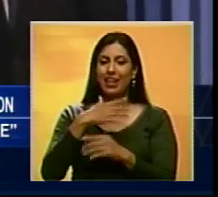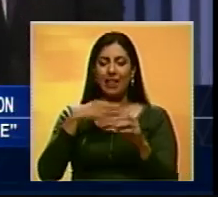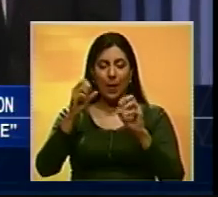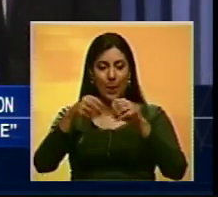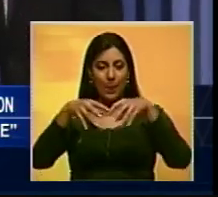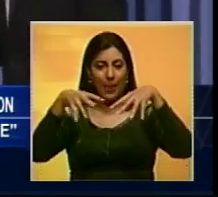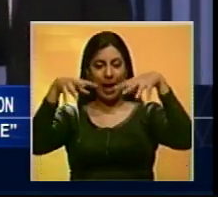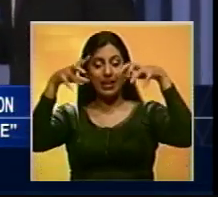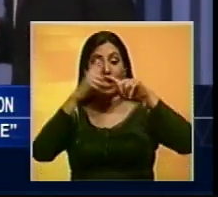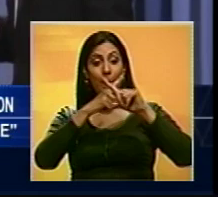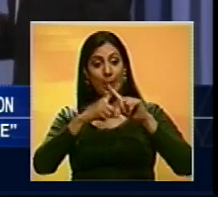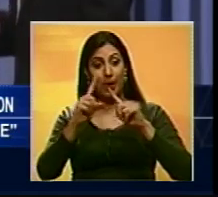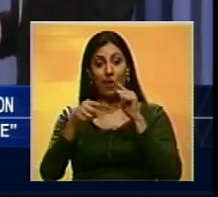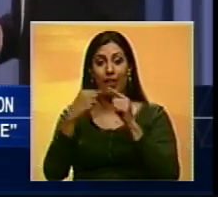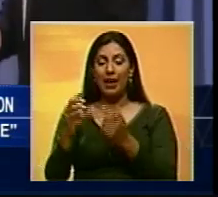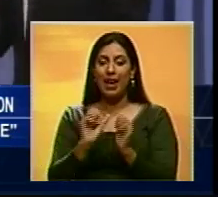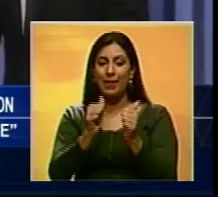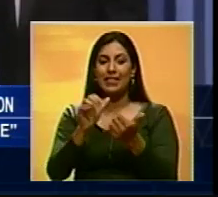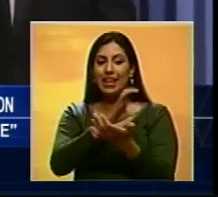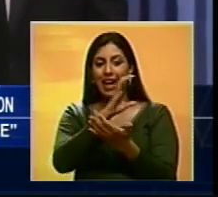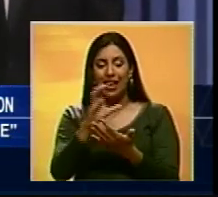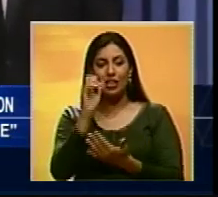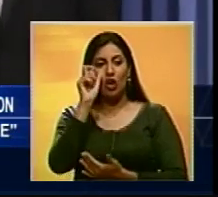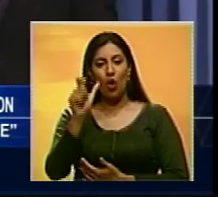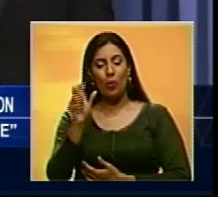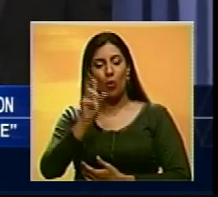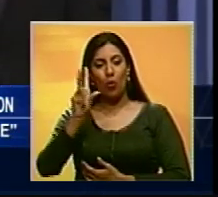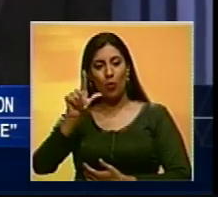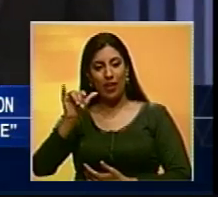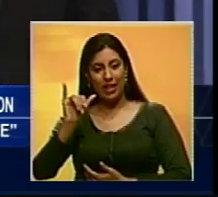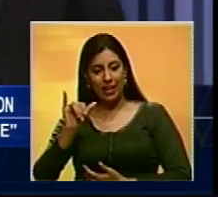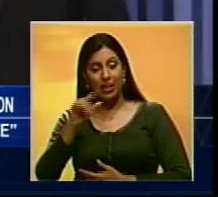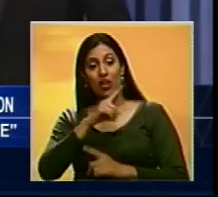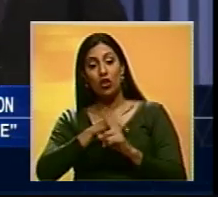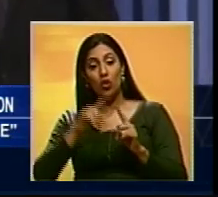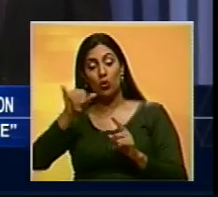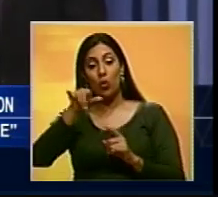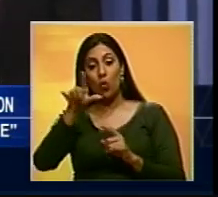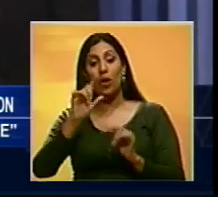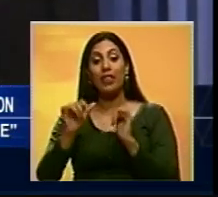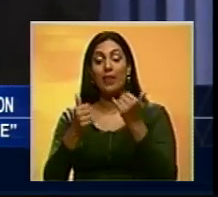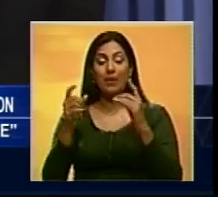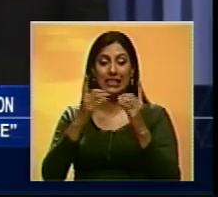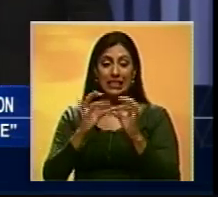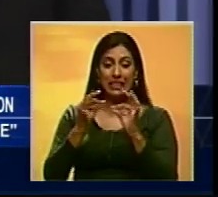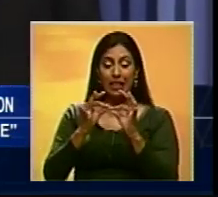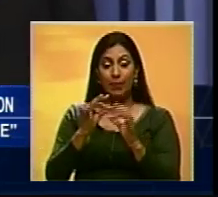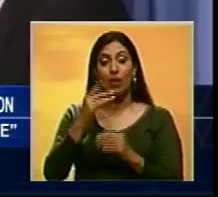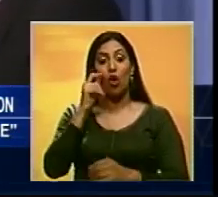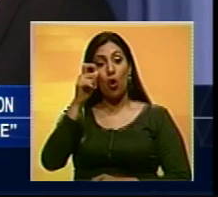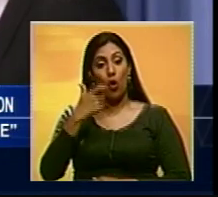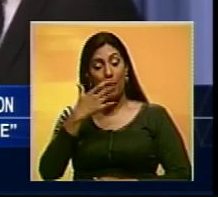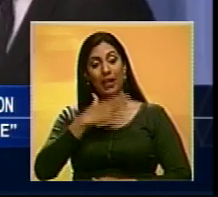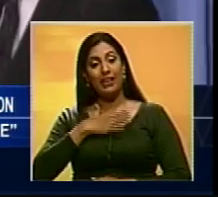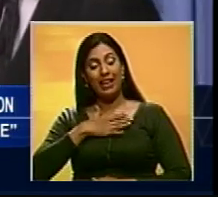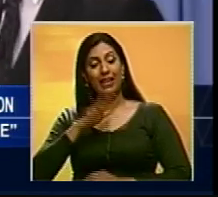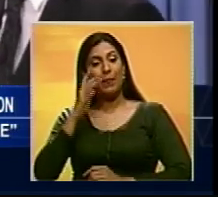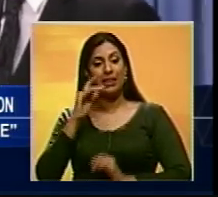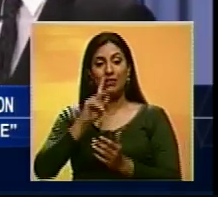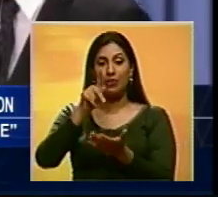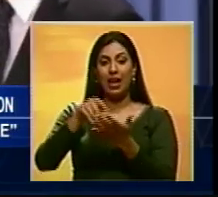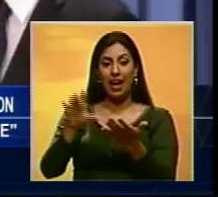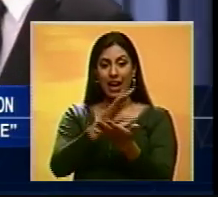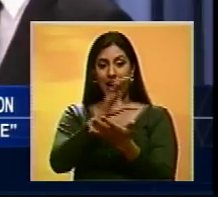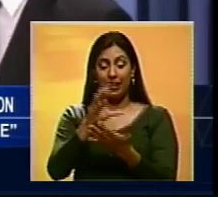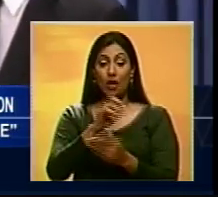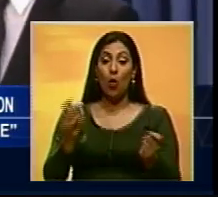magia. Seguidamente empezó a cantar un tema de Willie Nelson y Julio Iglesias y en medio de la interpretación Don Francisco apareció cantando.